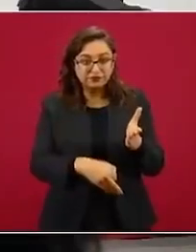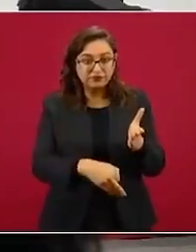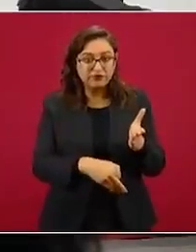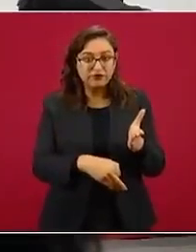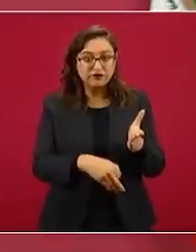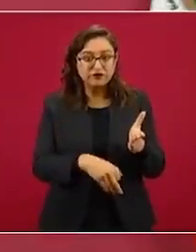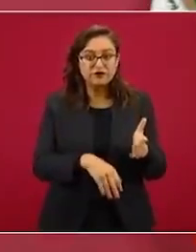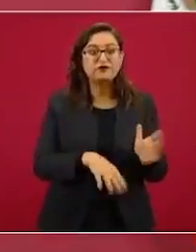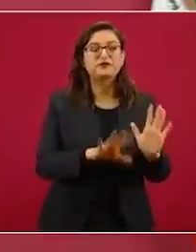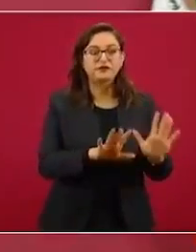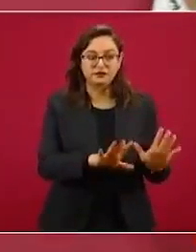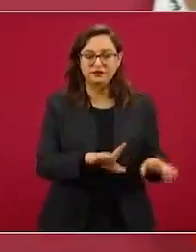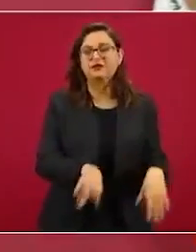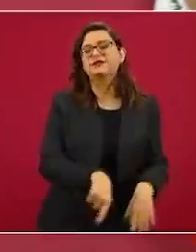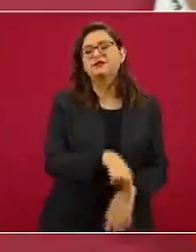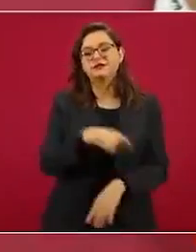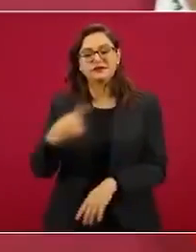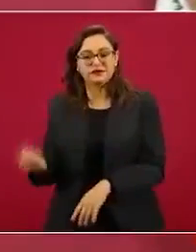metiendo